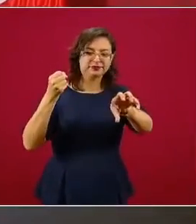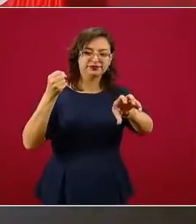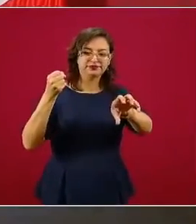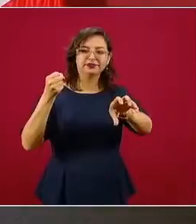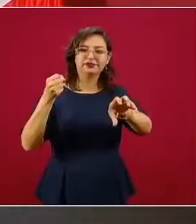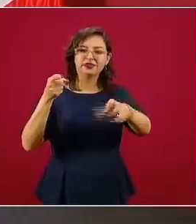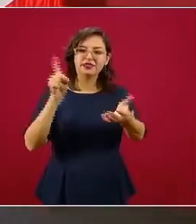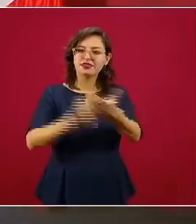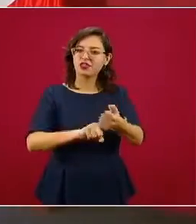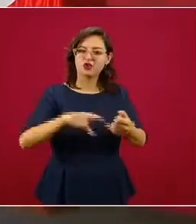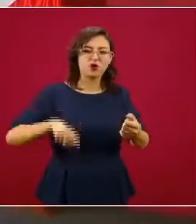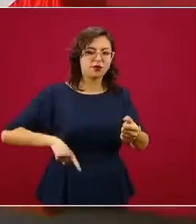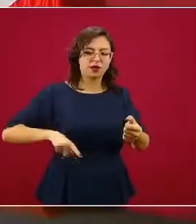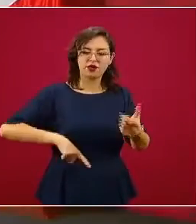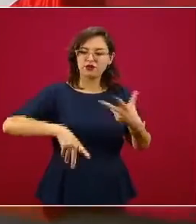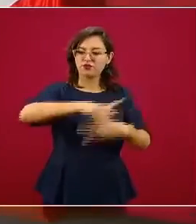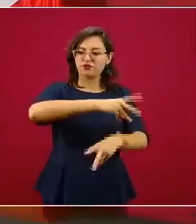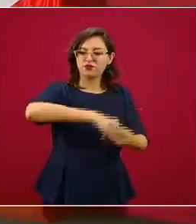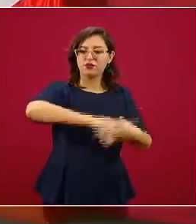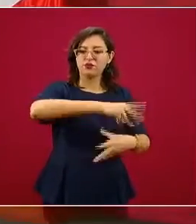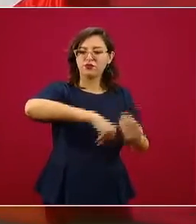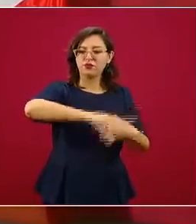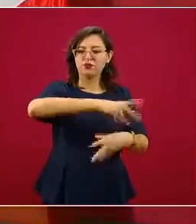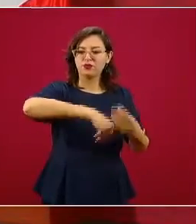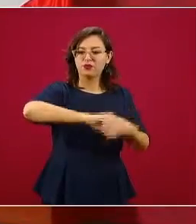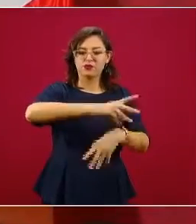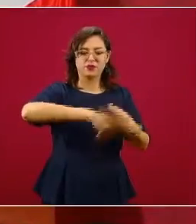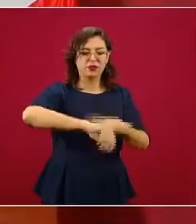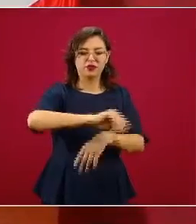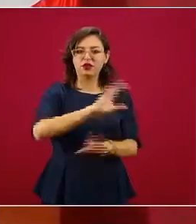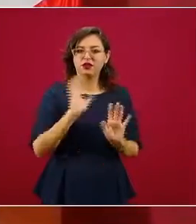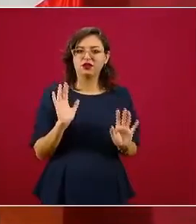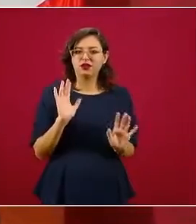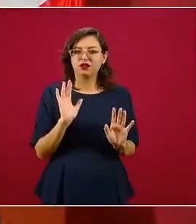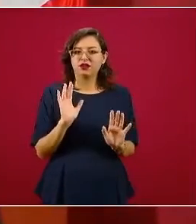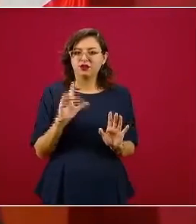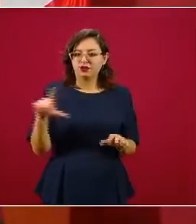gobierno. El gobierno estaba ensimismado.